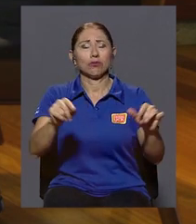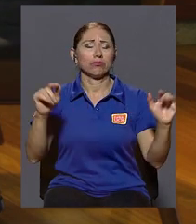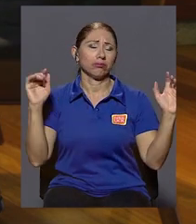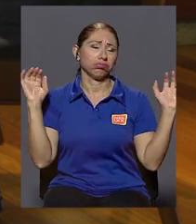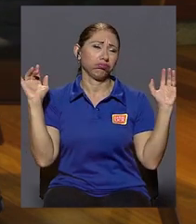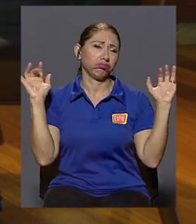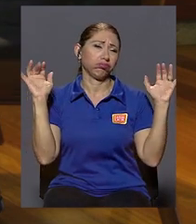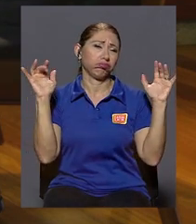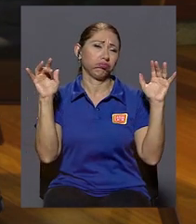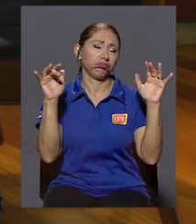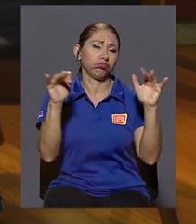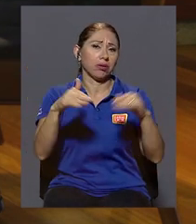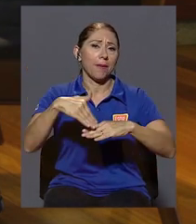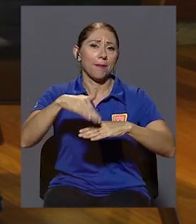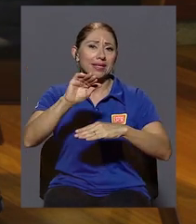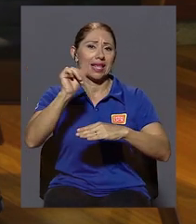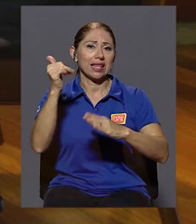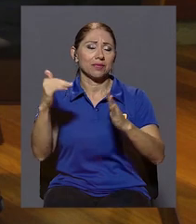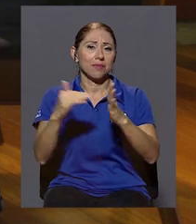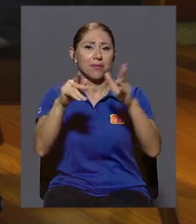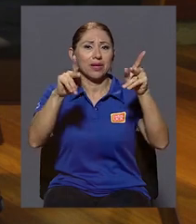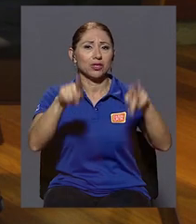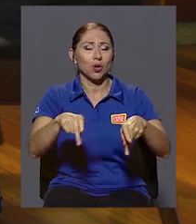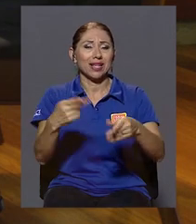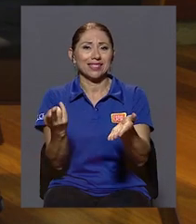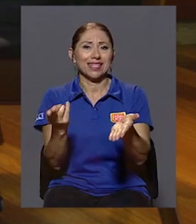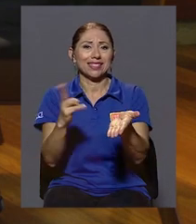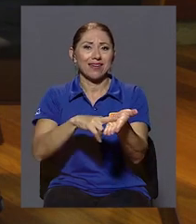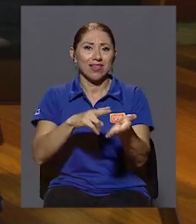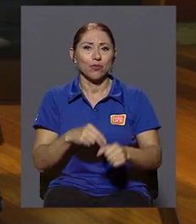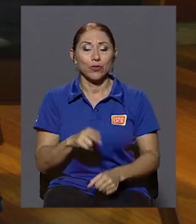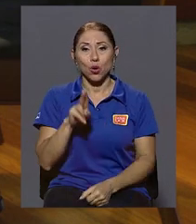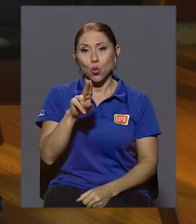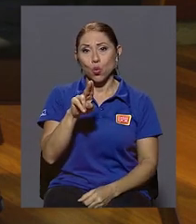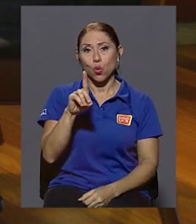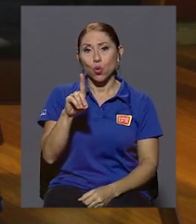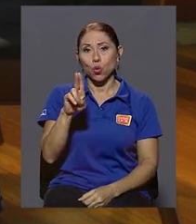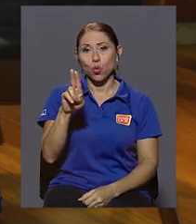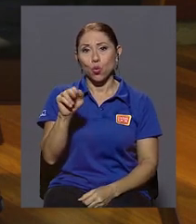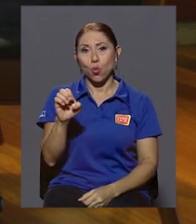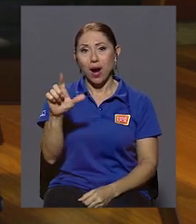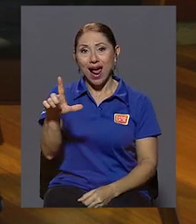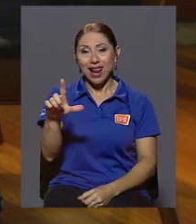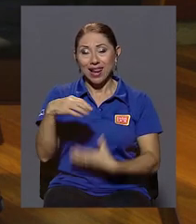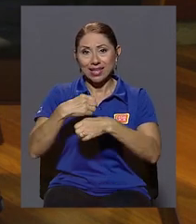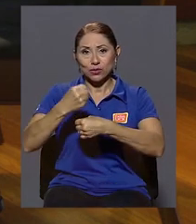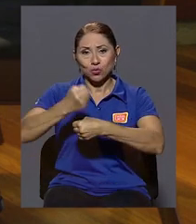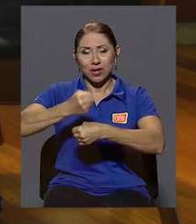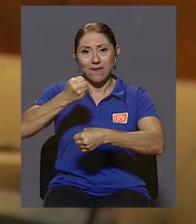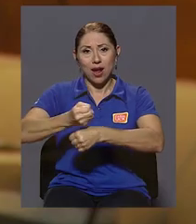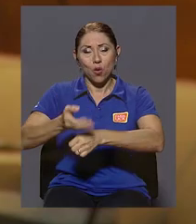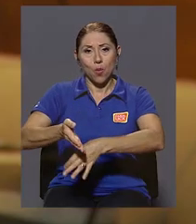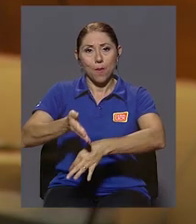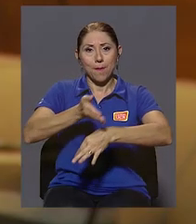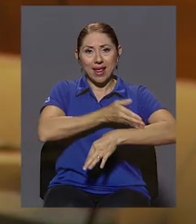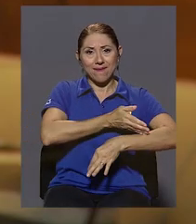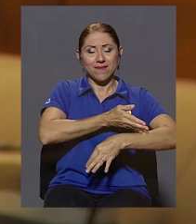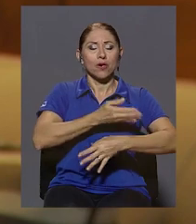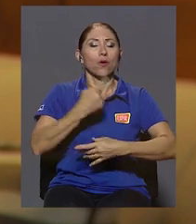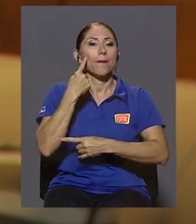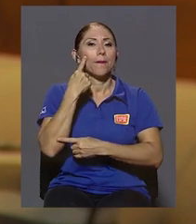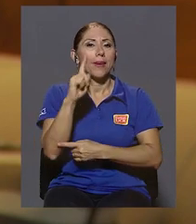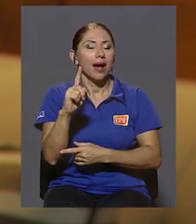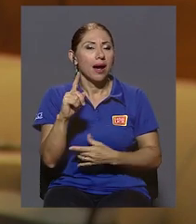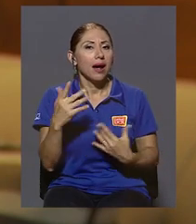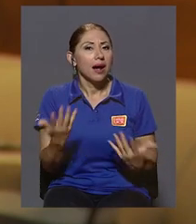multitudinaria. Más de 10.000 personas se inscribieron. La UDUAL realizó este trabajo previo para